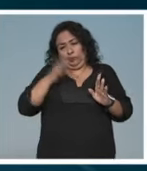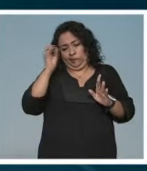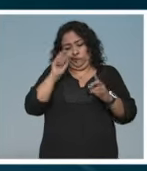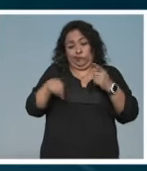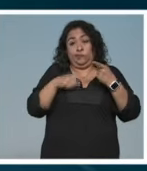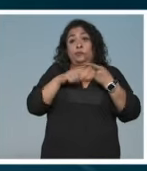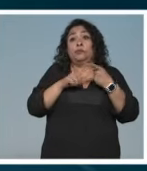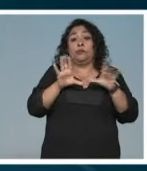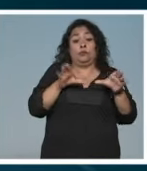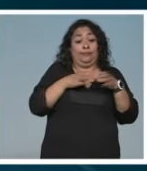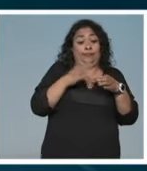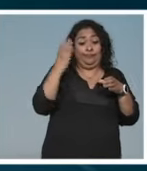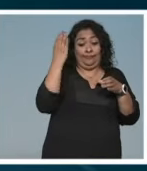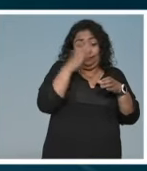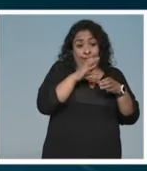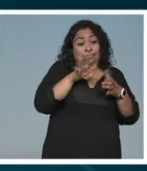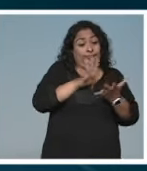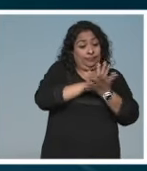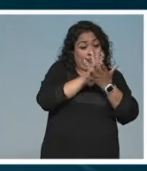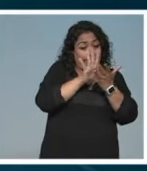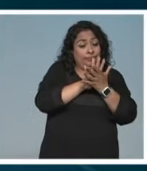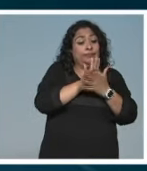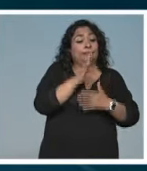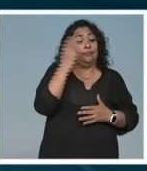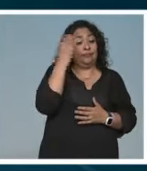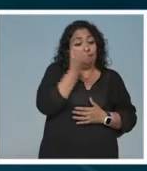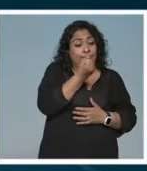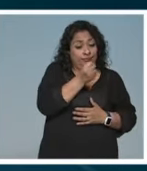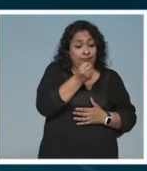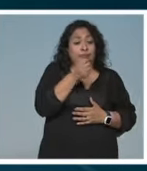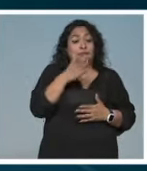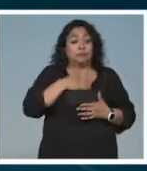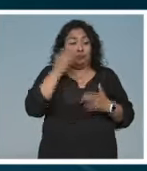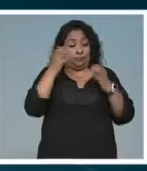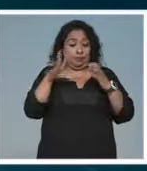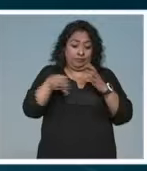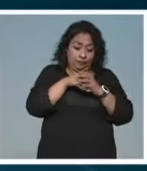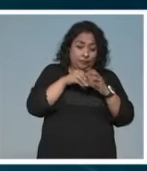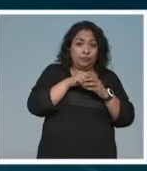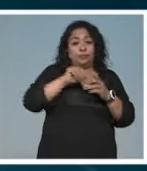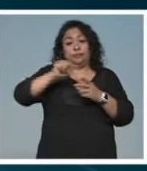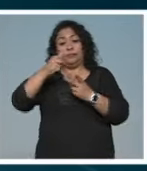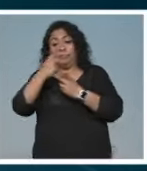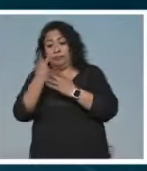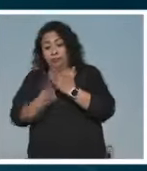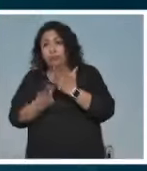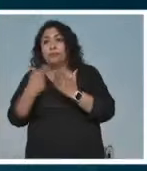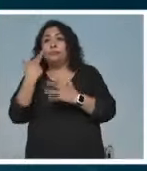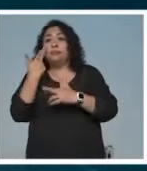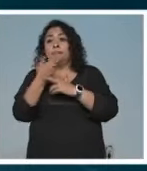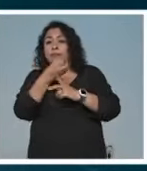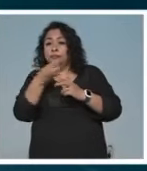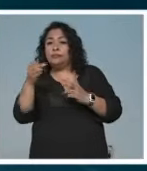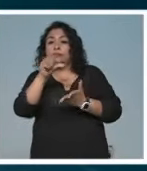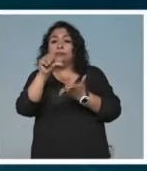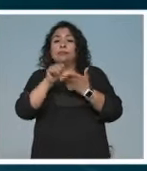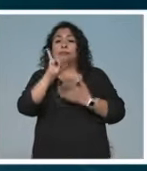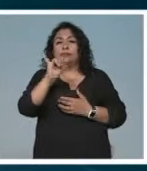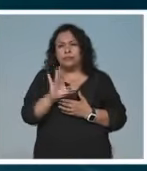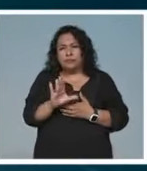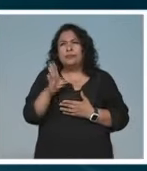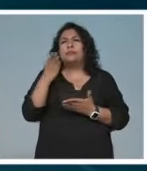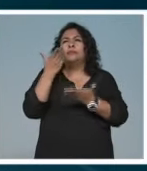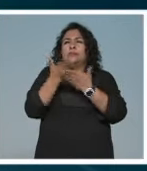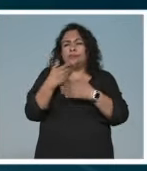lado, la comunidad fotográfica que participa en Fotoseptiembre sumando exposiciones y la programación que organiza el Centro de la Imagen proponiendo